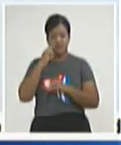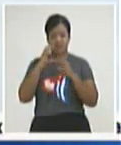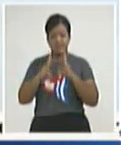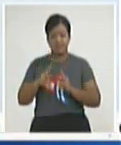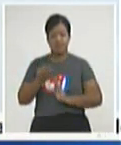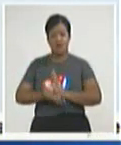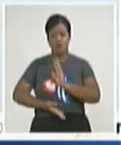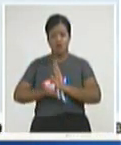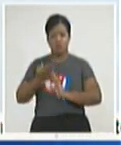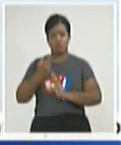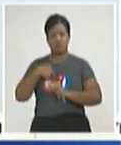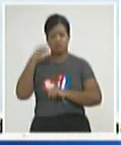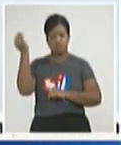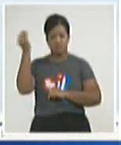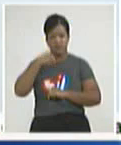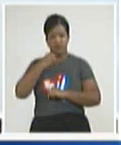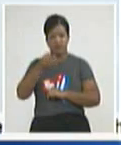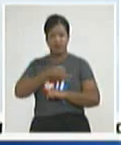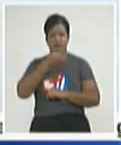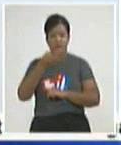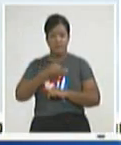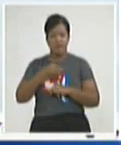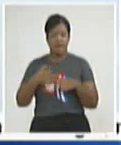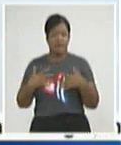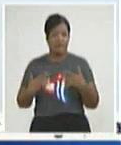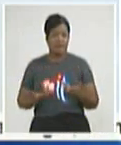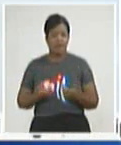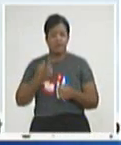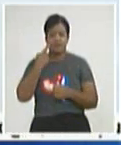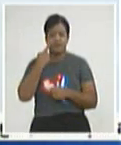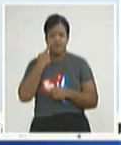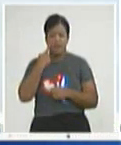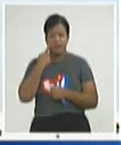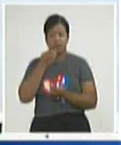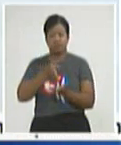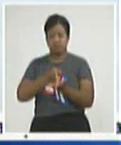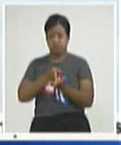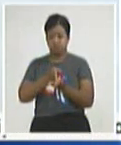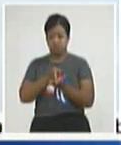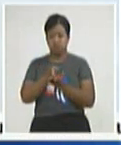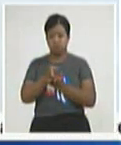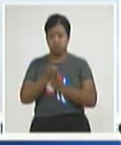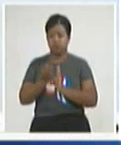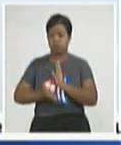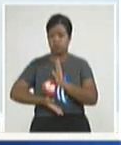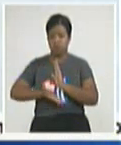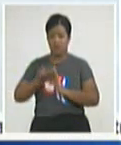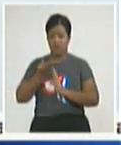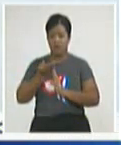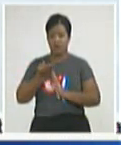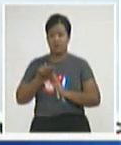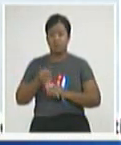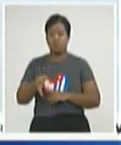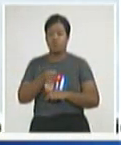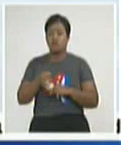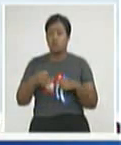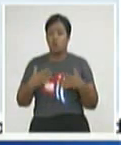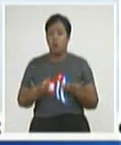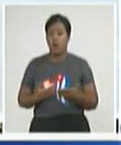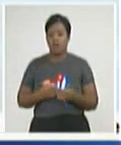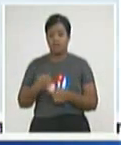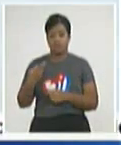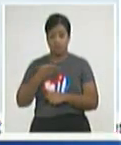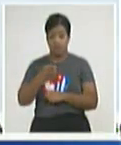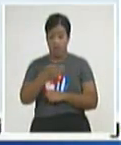seguro que se va a explicar, pero que realmente la incidencia se mantiene muy elevada en el municipio de